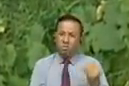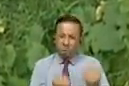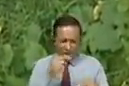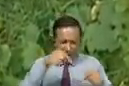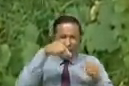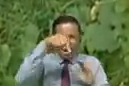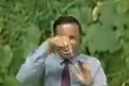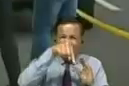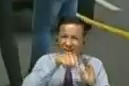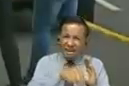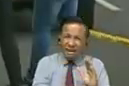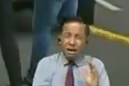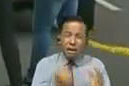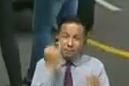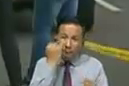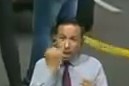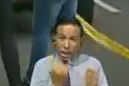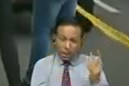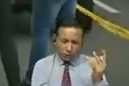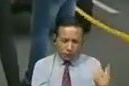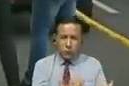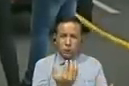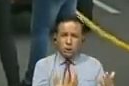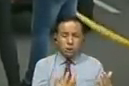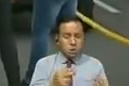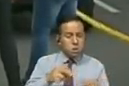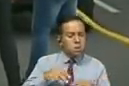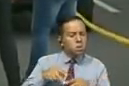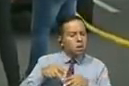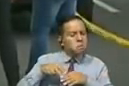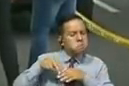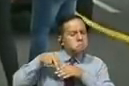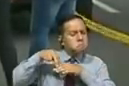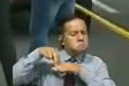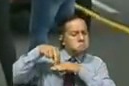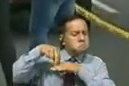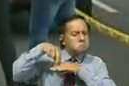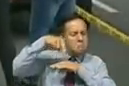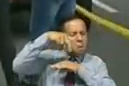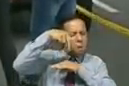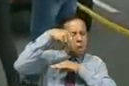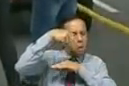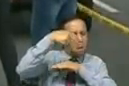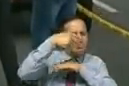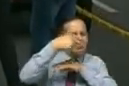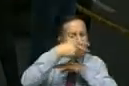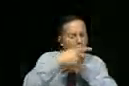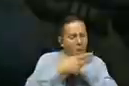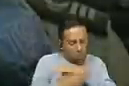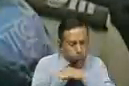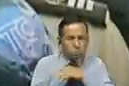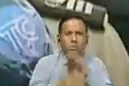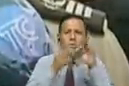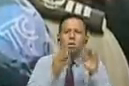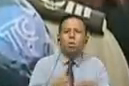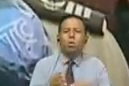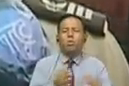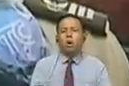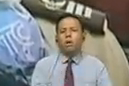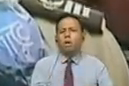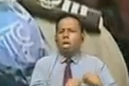fondo de la quebrada. Y es que de una caída libre, así era prácticamente imposible sobrevivir. Tiene una profundidad